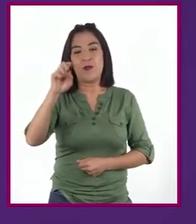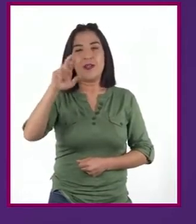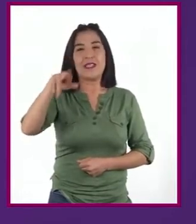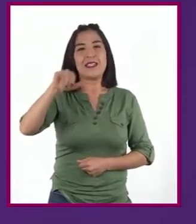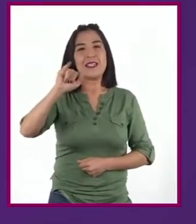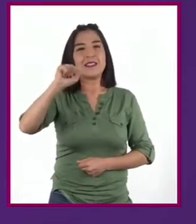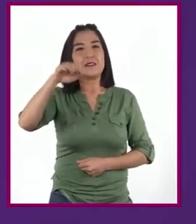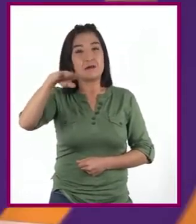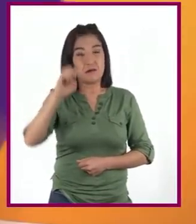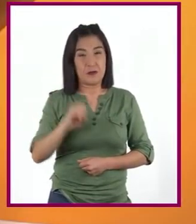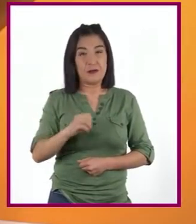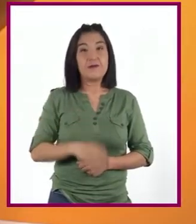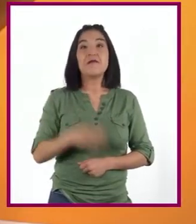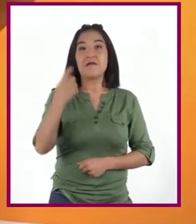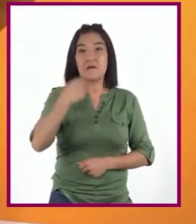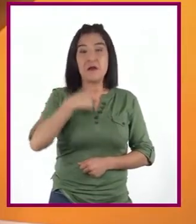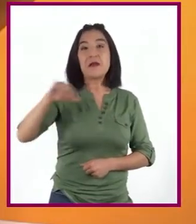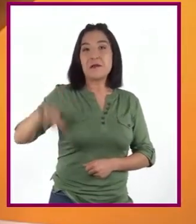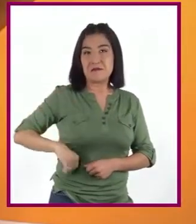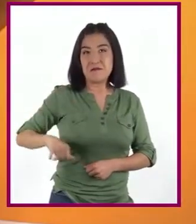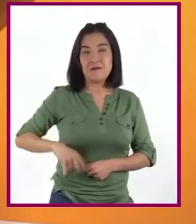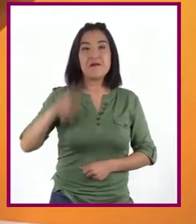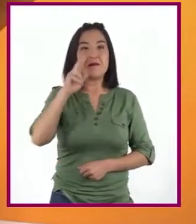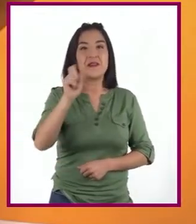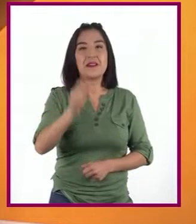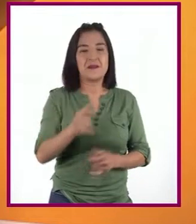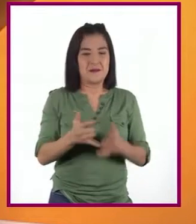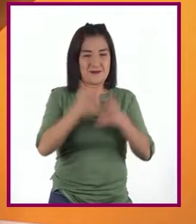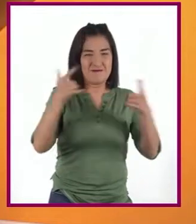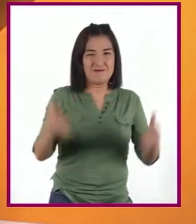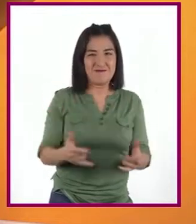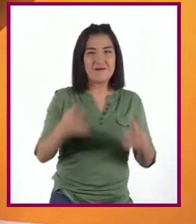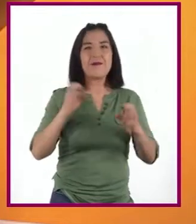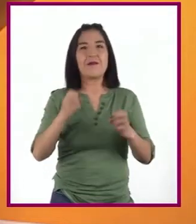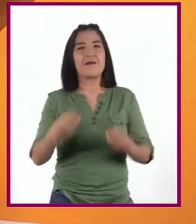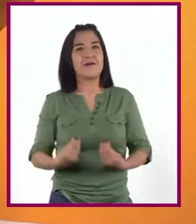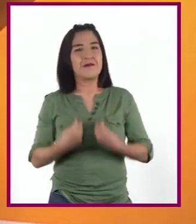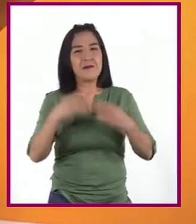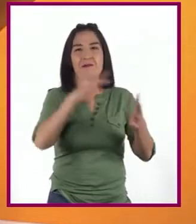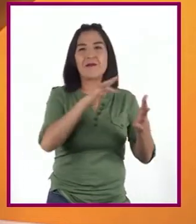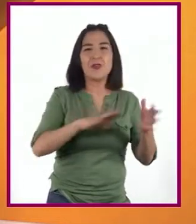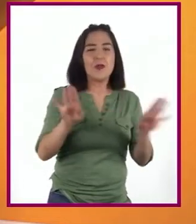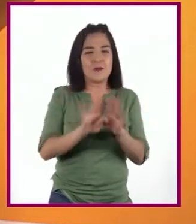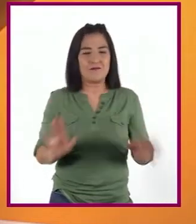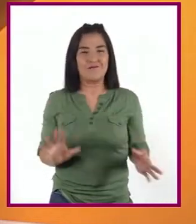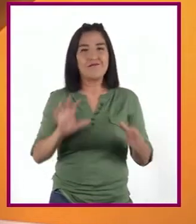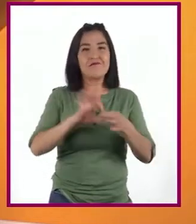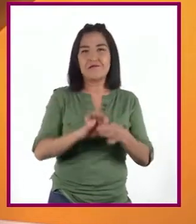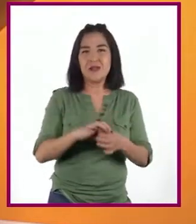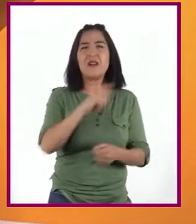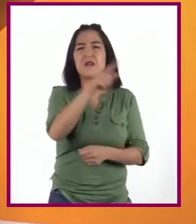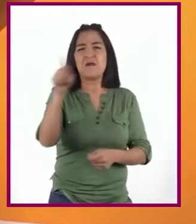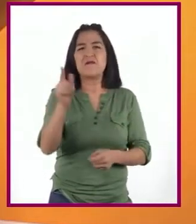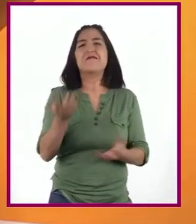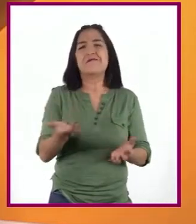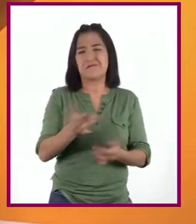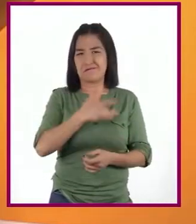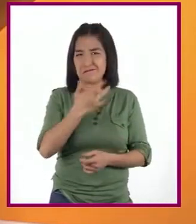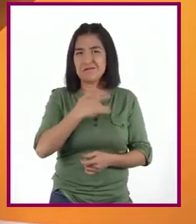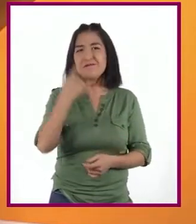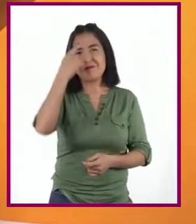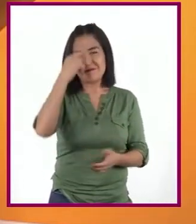muy interesante que la vida y la literatura estén tan relacionadas. ¿A ustedes qué les